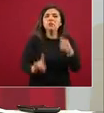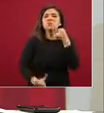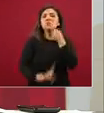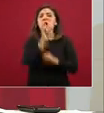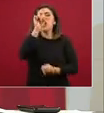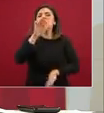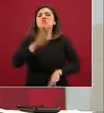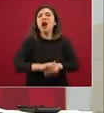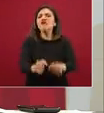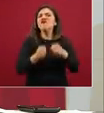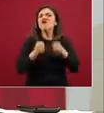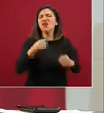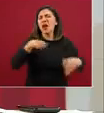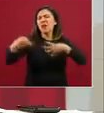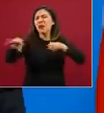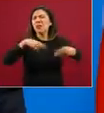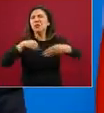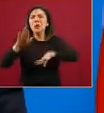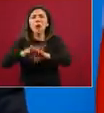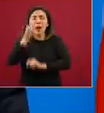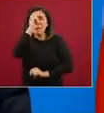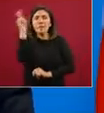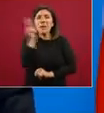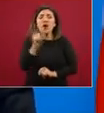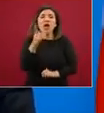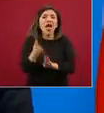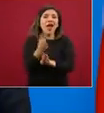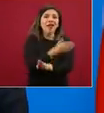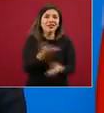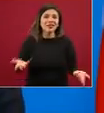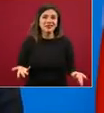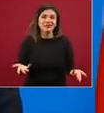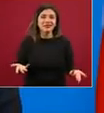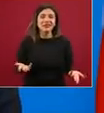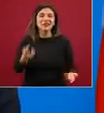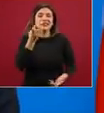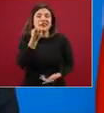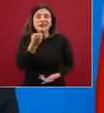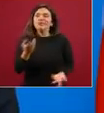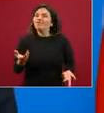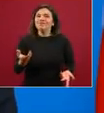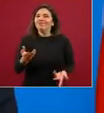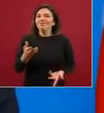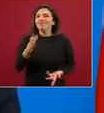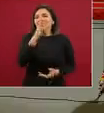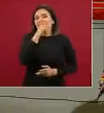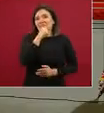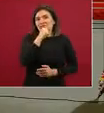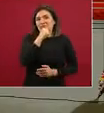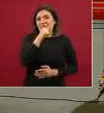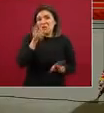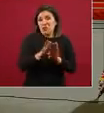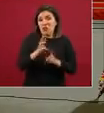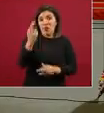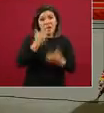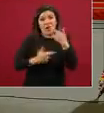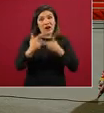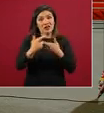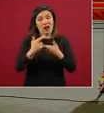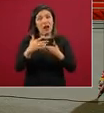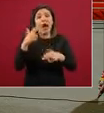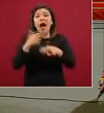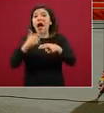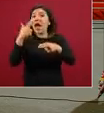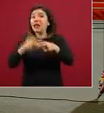provocado un contagio mucho mayor incluso que el que tenían antes. Entonces, no es opción regresar hasta